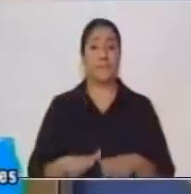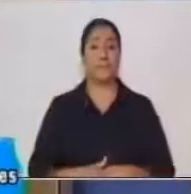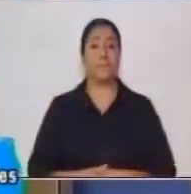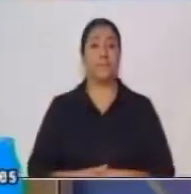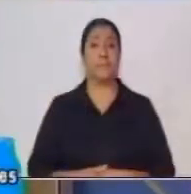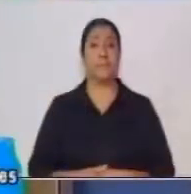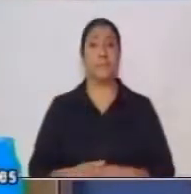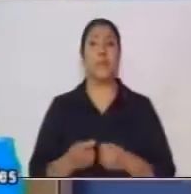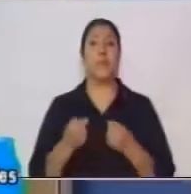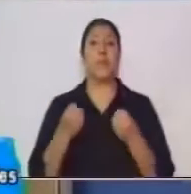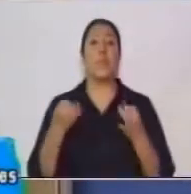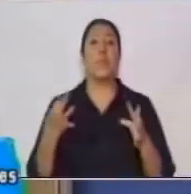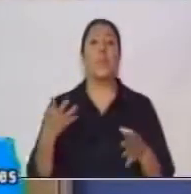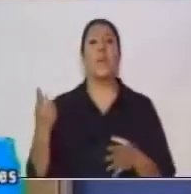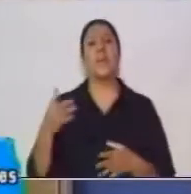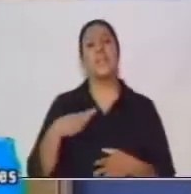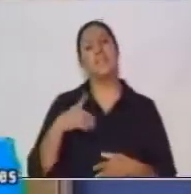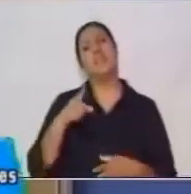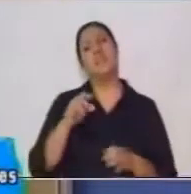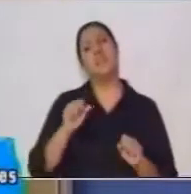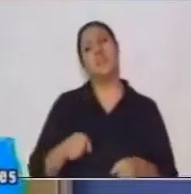¿Cuántos cuadritos podrías tú formar?